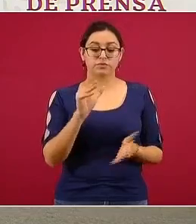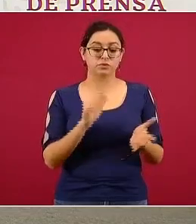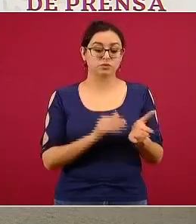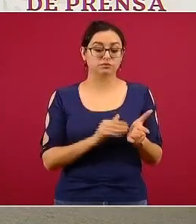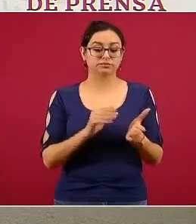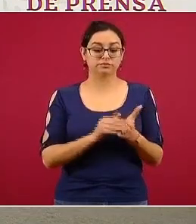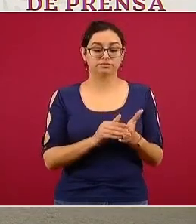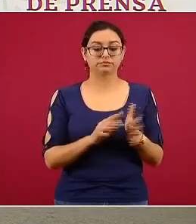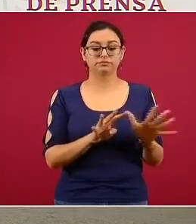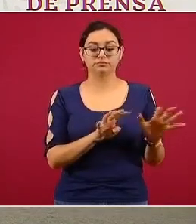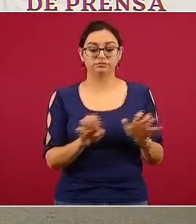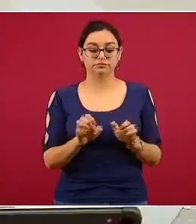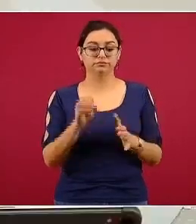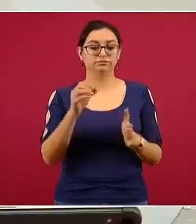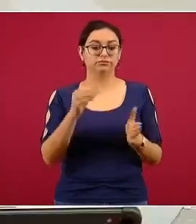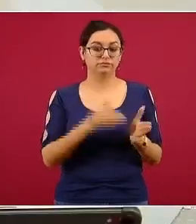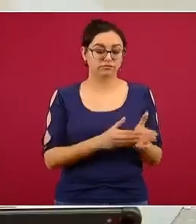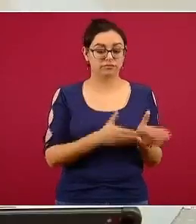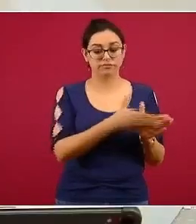1.400.000 dosis en enero.